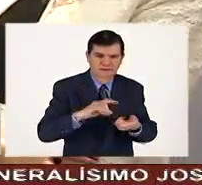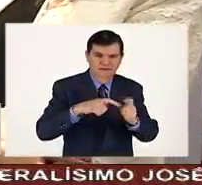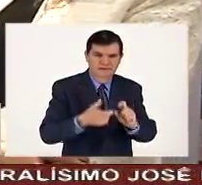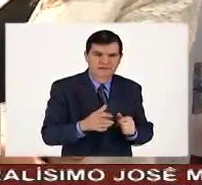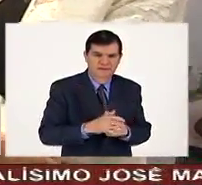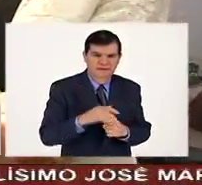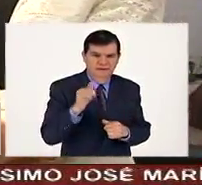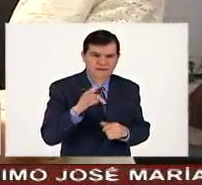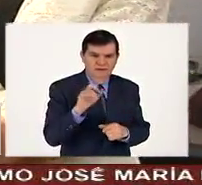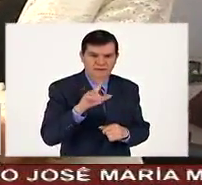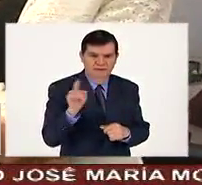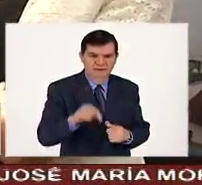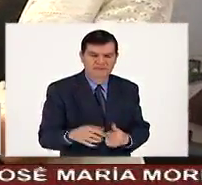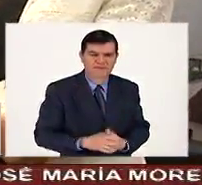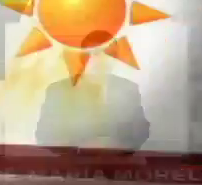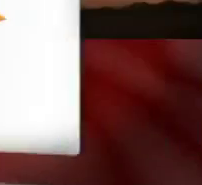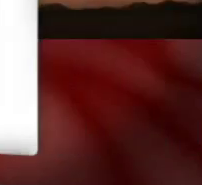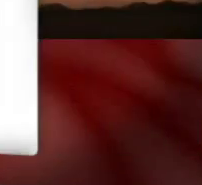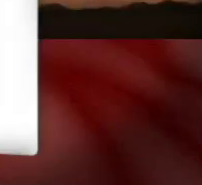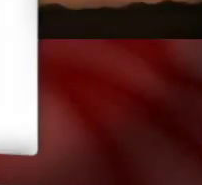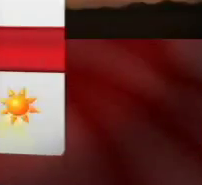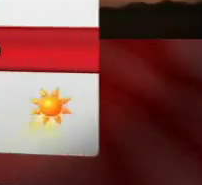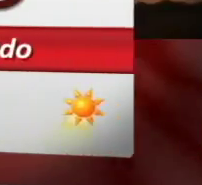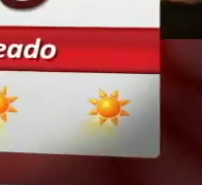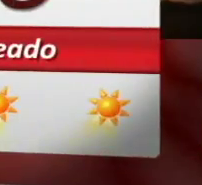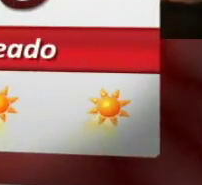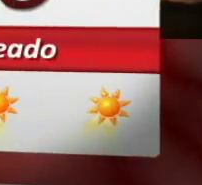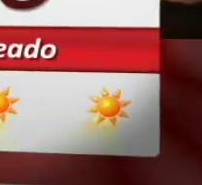al Día, Antonio López.